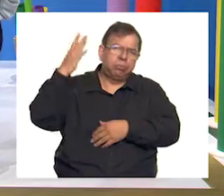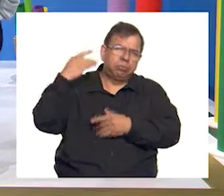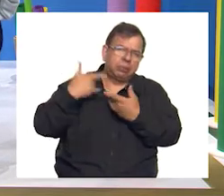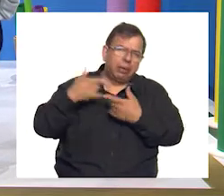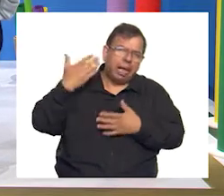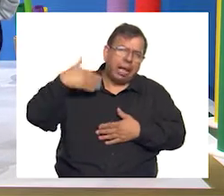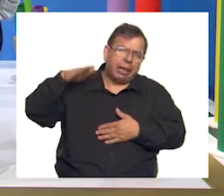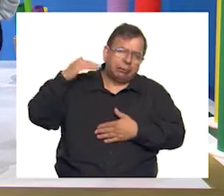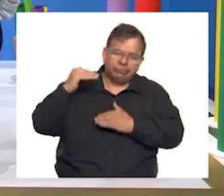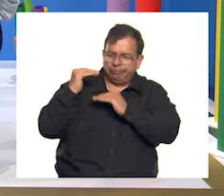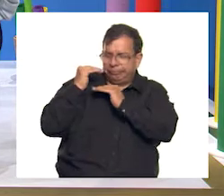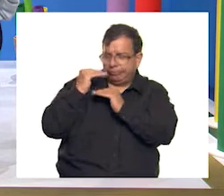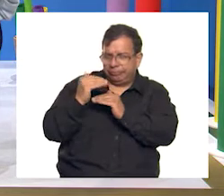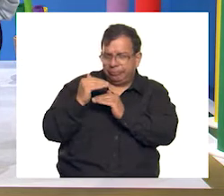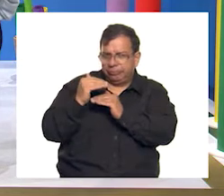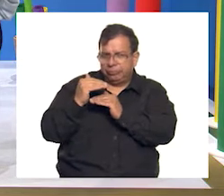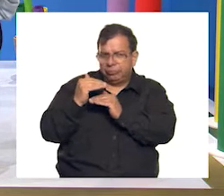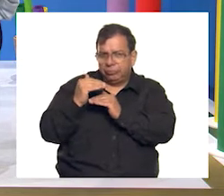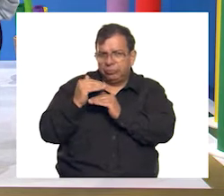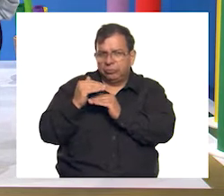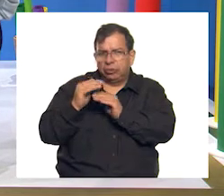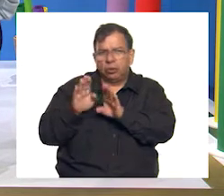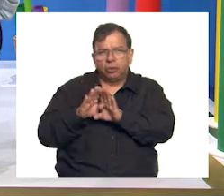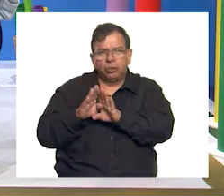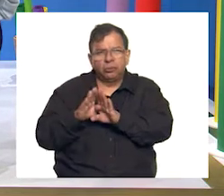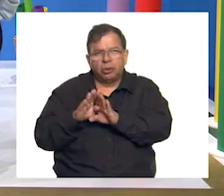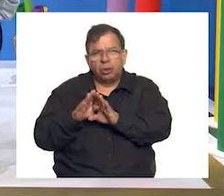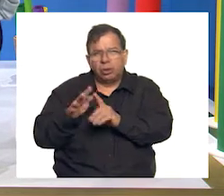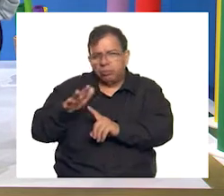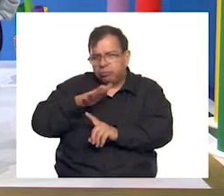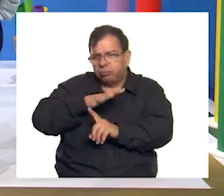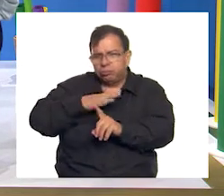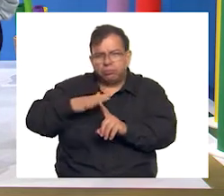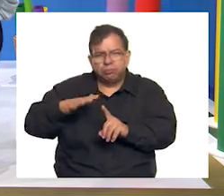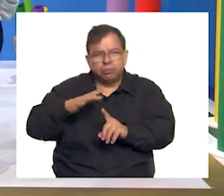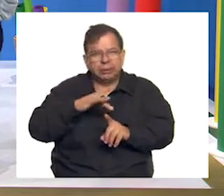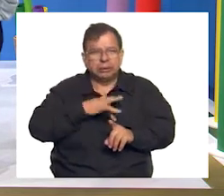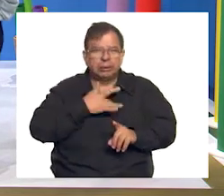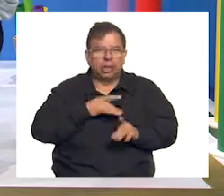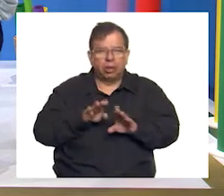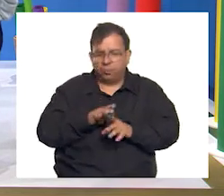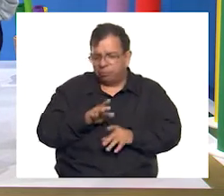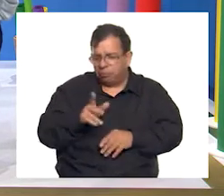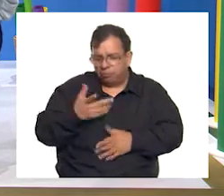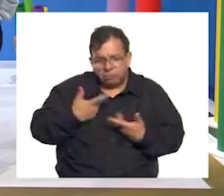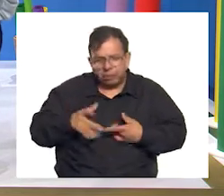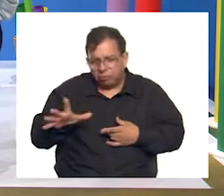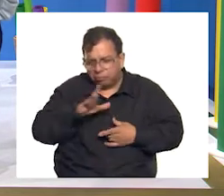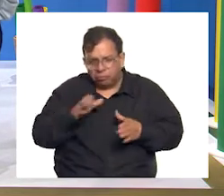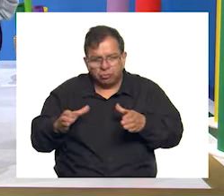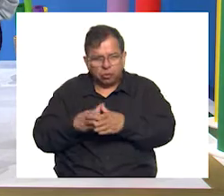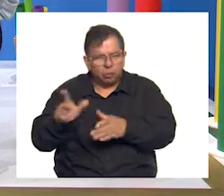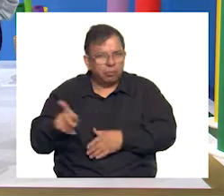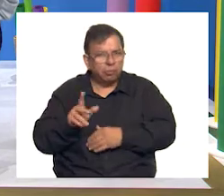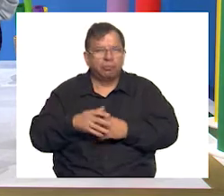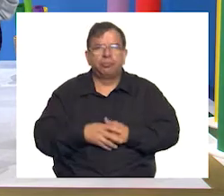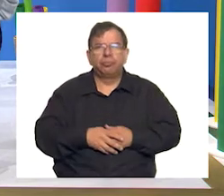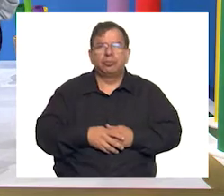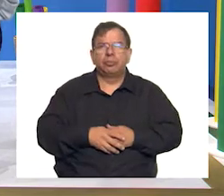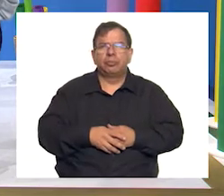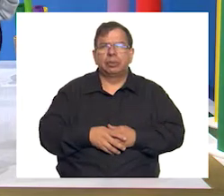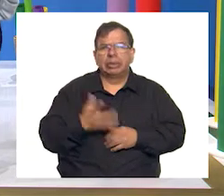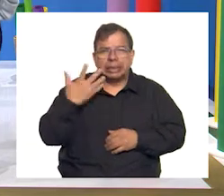espacio determinados que es común, a todos nos identifican como pueblo. En México, las leyendas